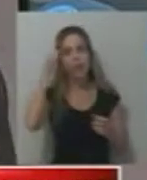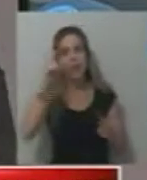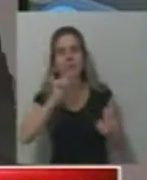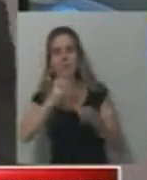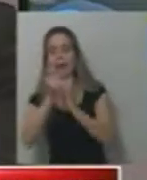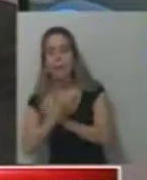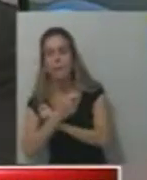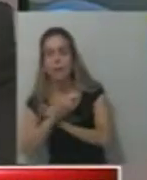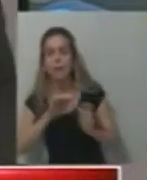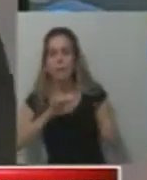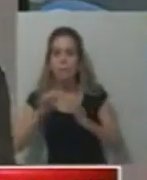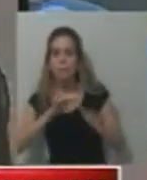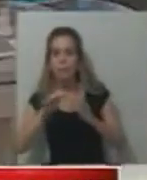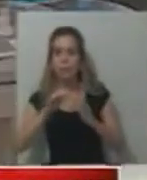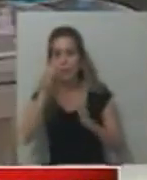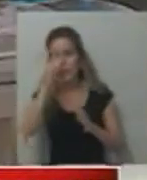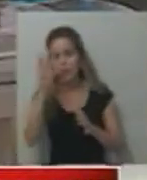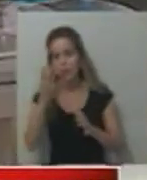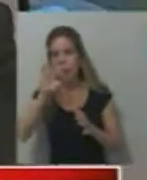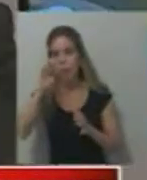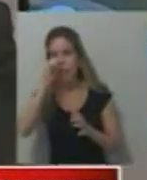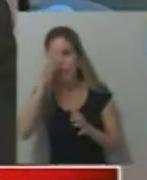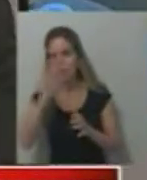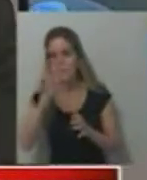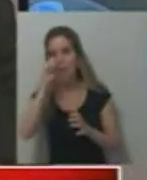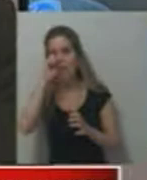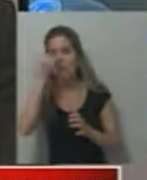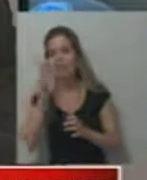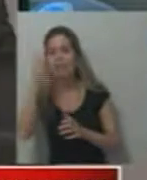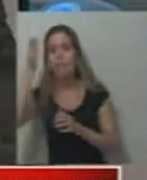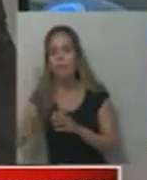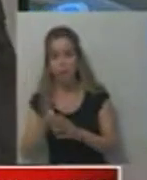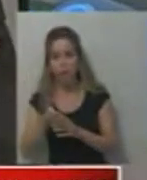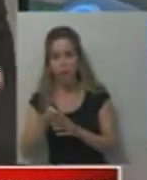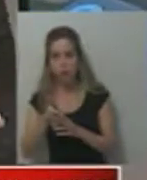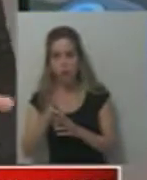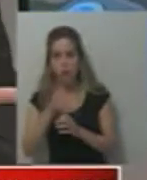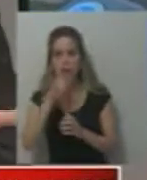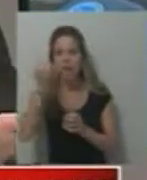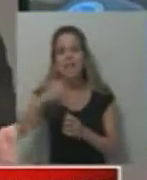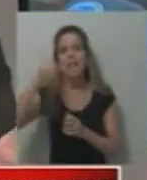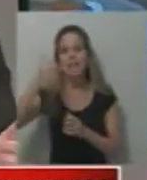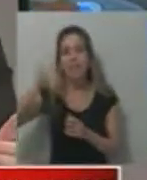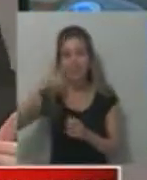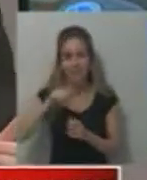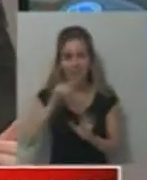de la inflación, que está 24, 25, 26%. Porque si vos aumentás, generás un poquito más de